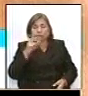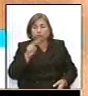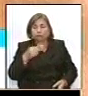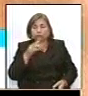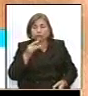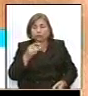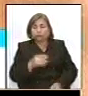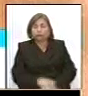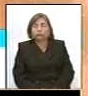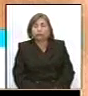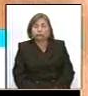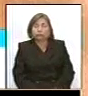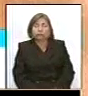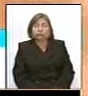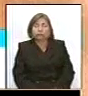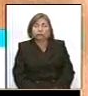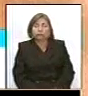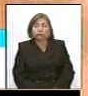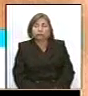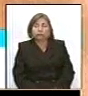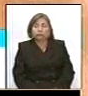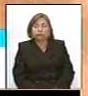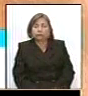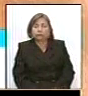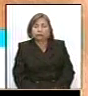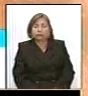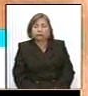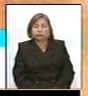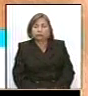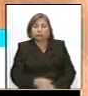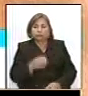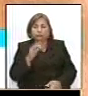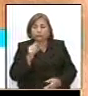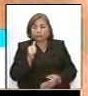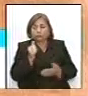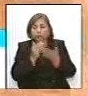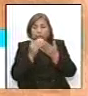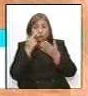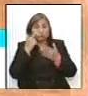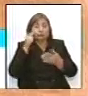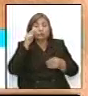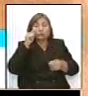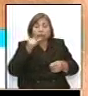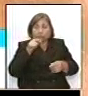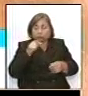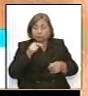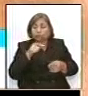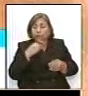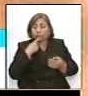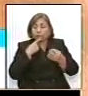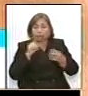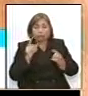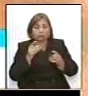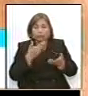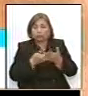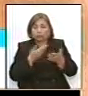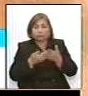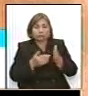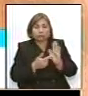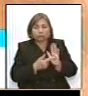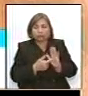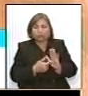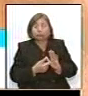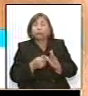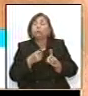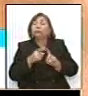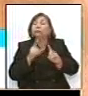2018? ¿Por qué hago énfasis en marzo y abril de 2017? Porque en esas fechas los informes no han sido cuestionados. Pero